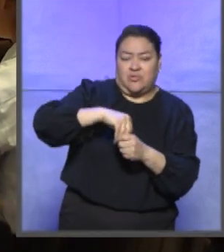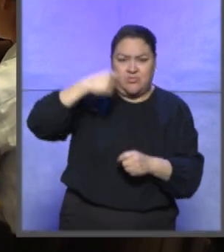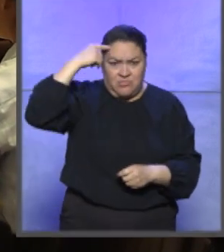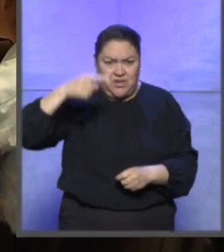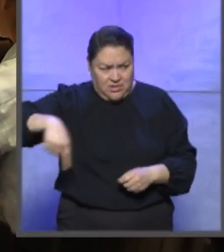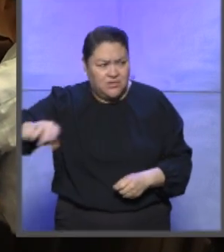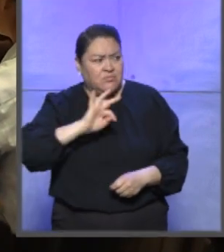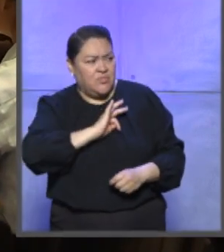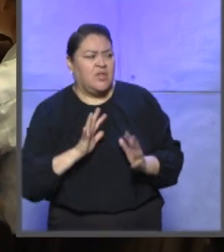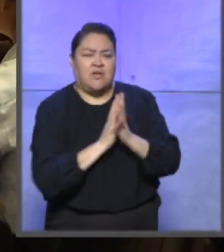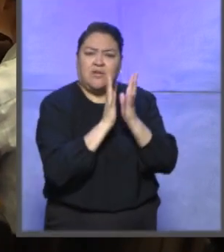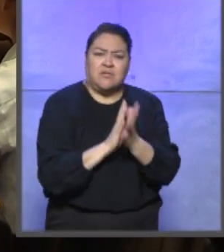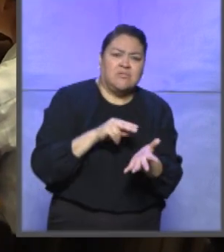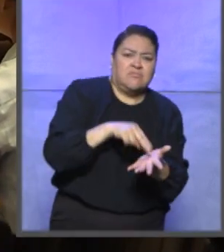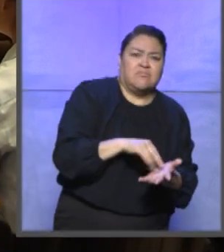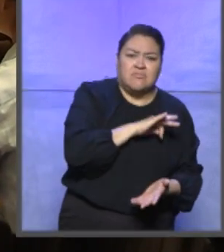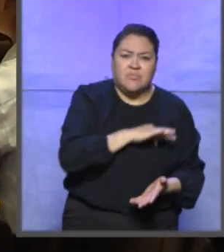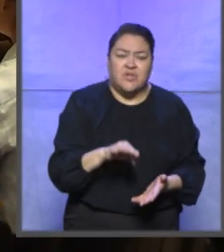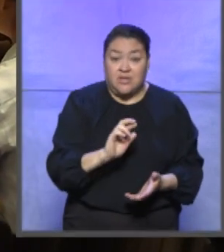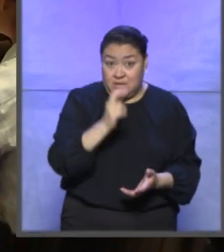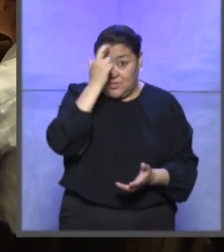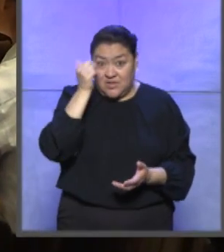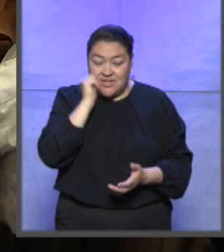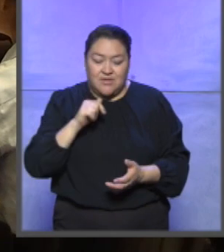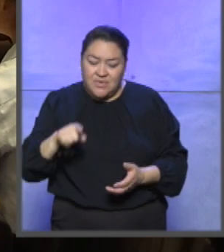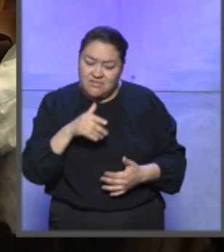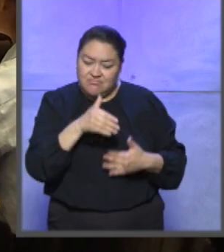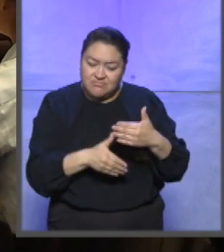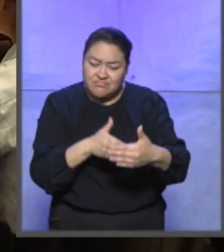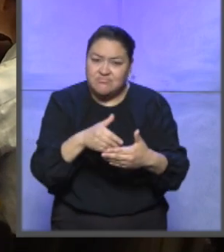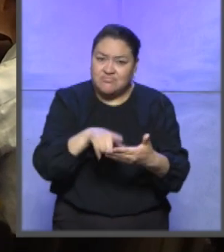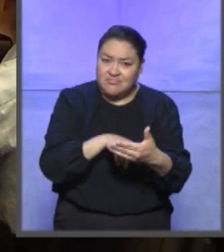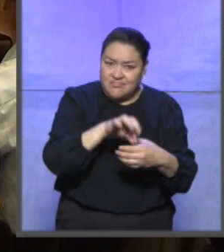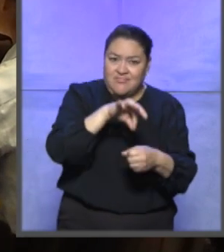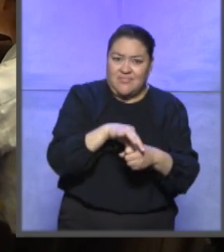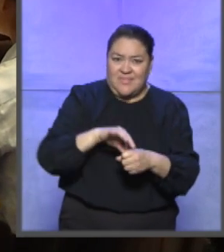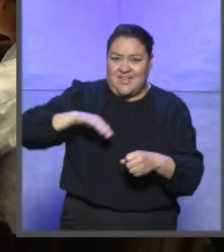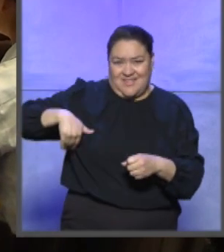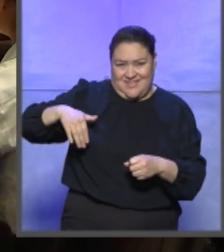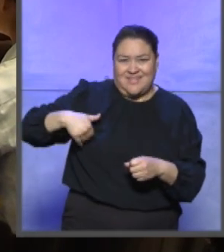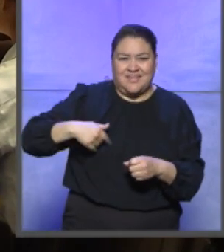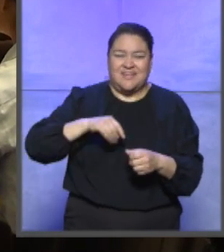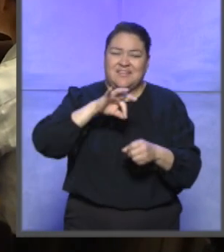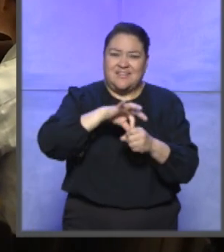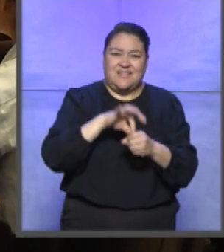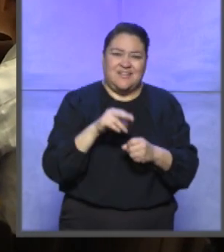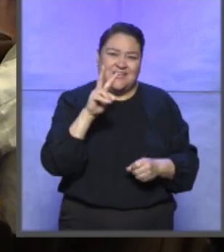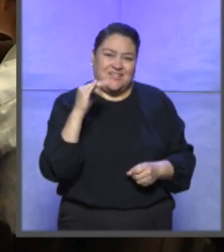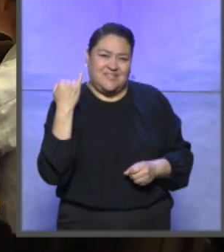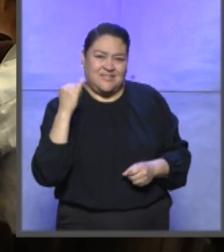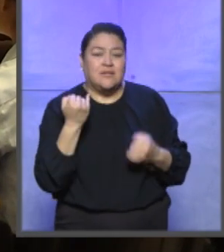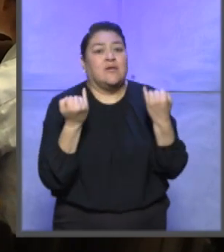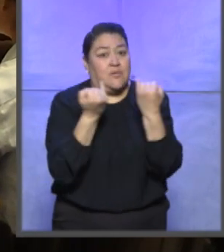permita tener plena participación, especialmente en los procesos electorales, por supuesto el que acabamos de